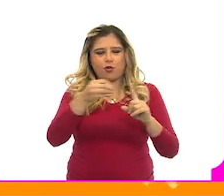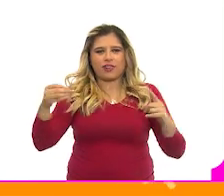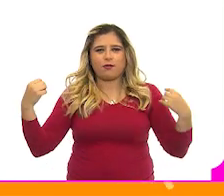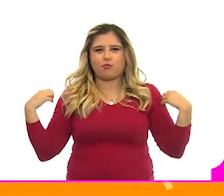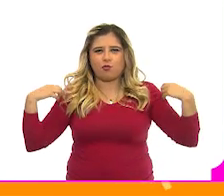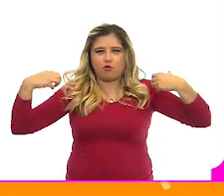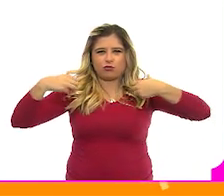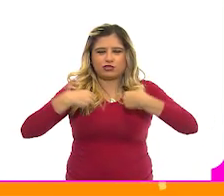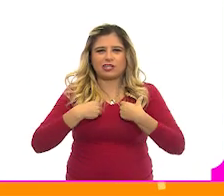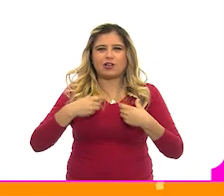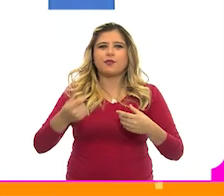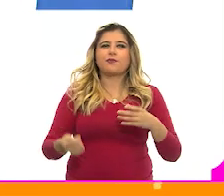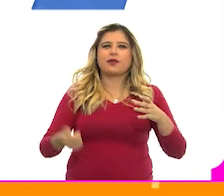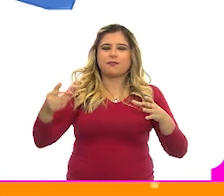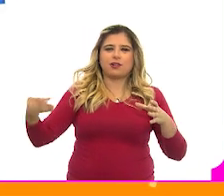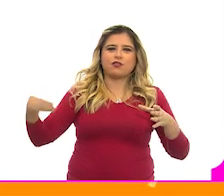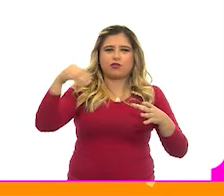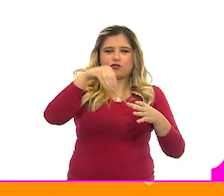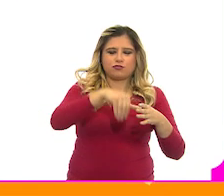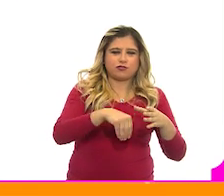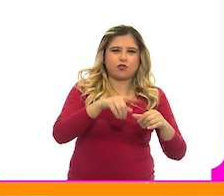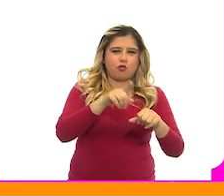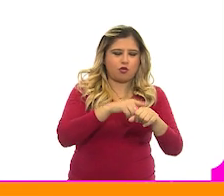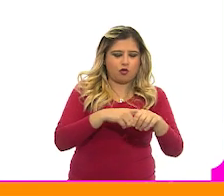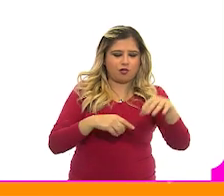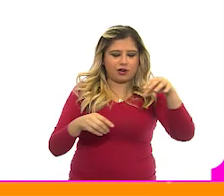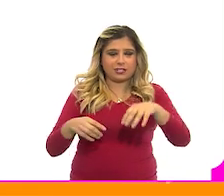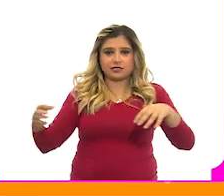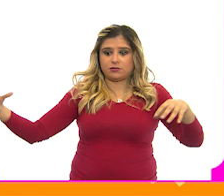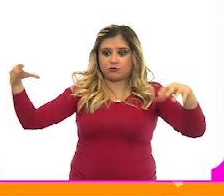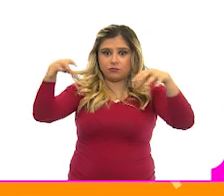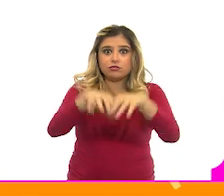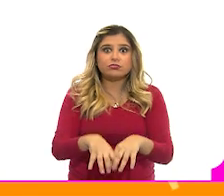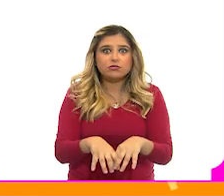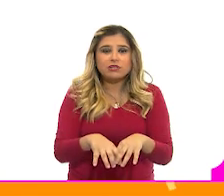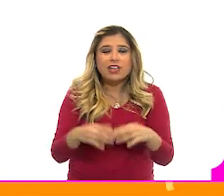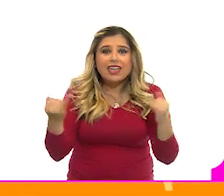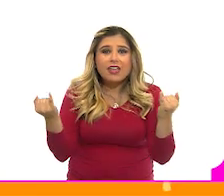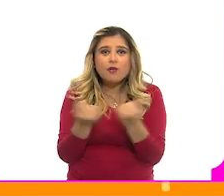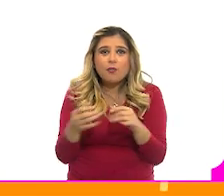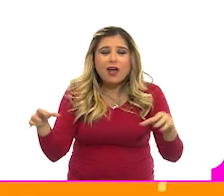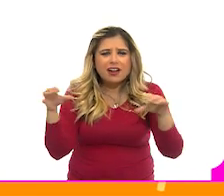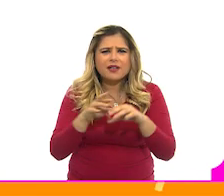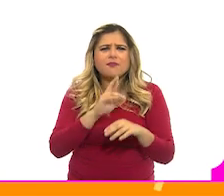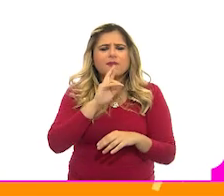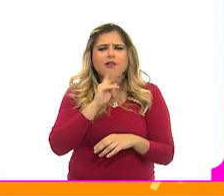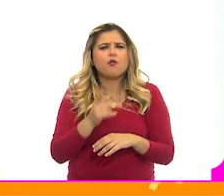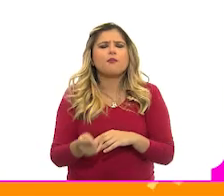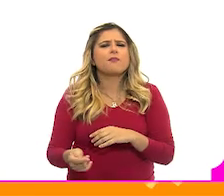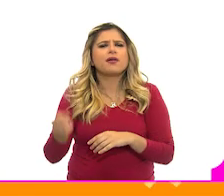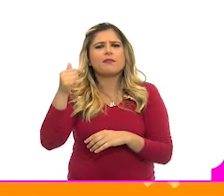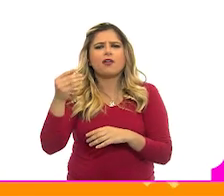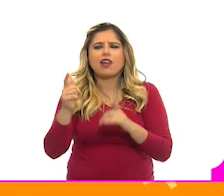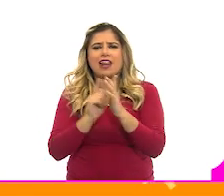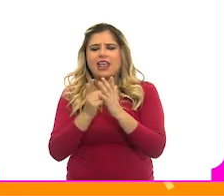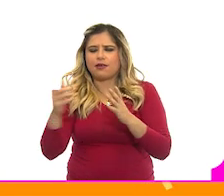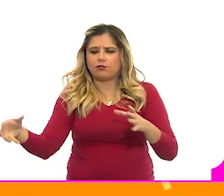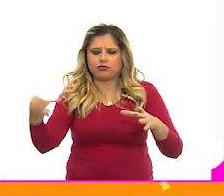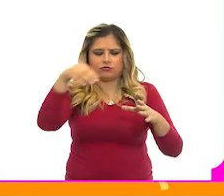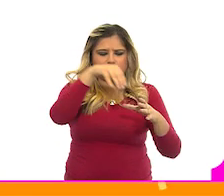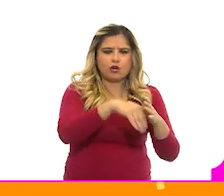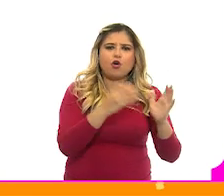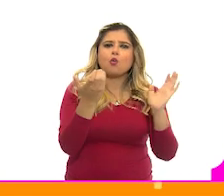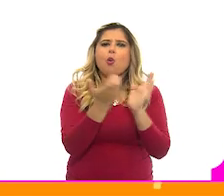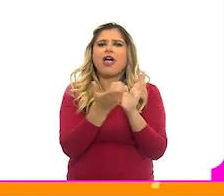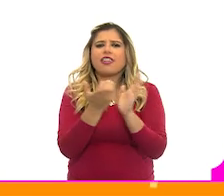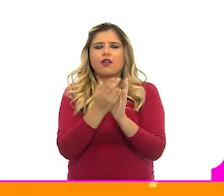mochila metiendo primero tu lunch y tus colores, ¿sería útil? ¿No crees que sería mejor meter primero los libros y cuadernos